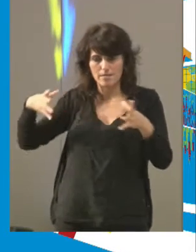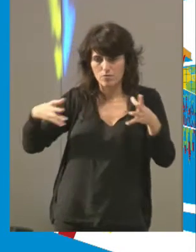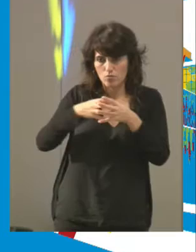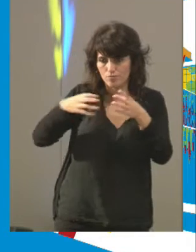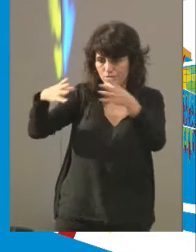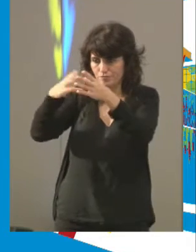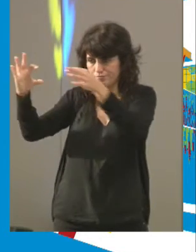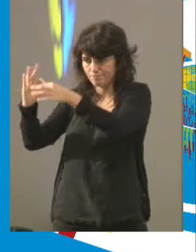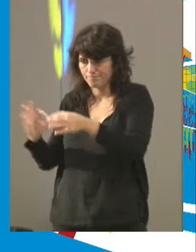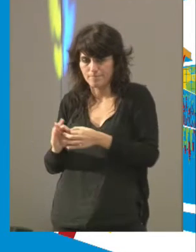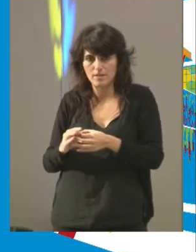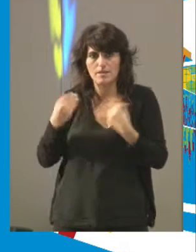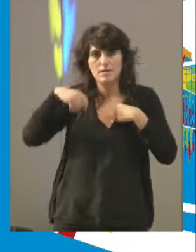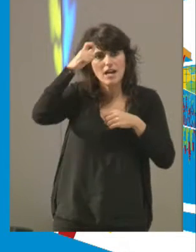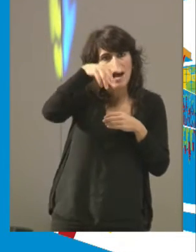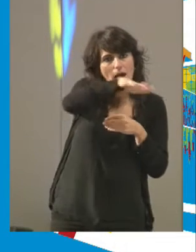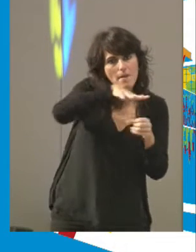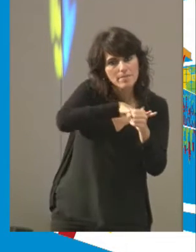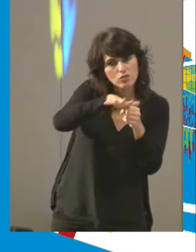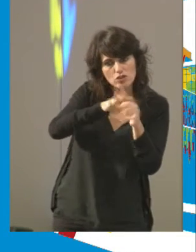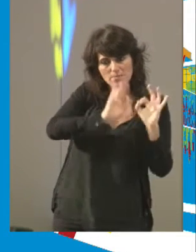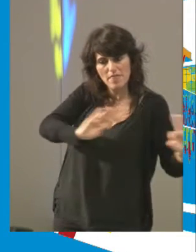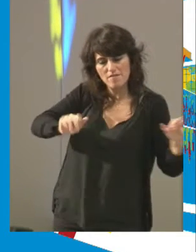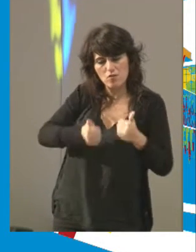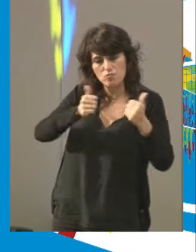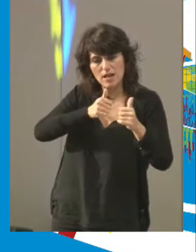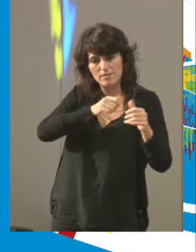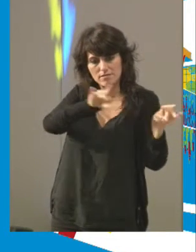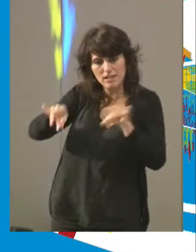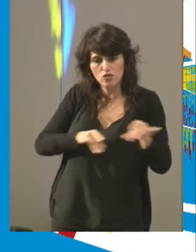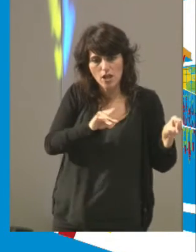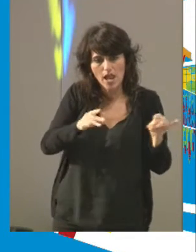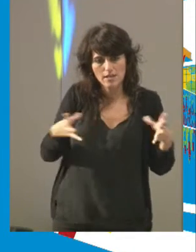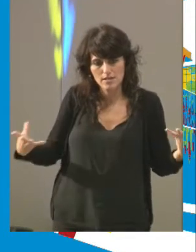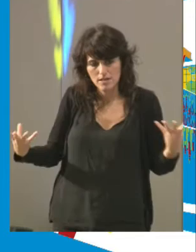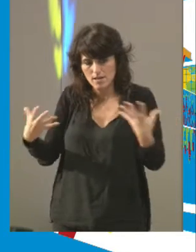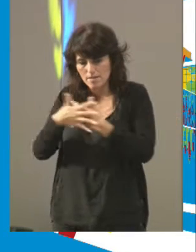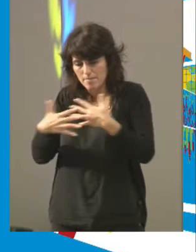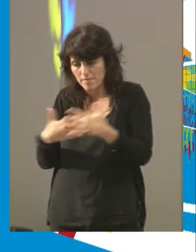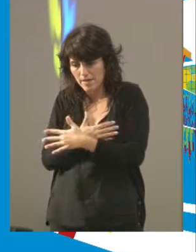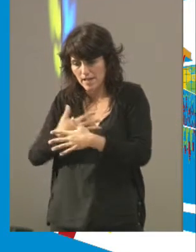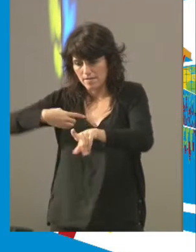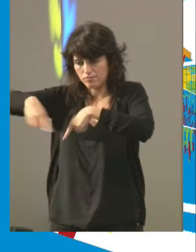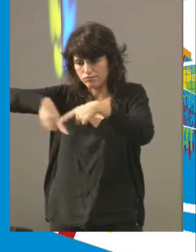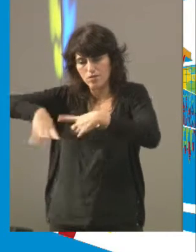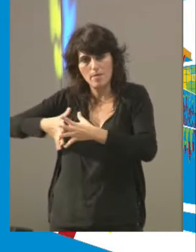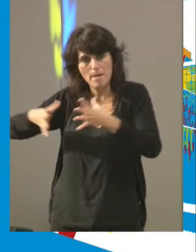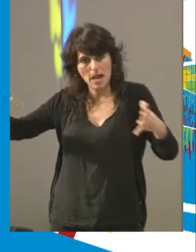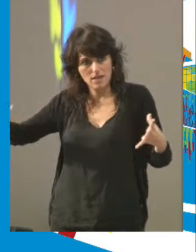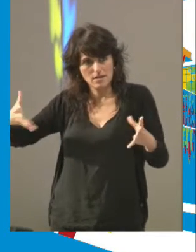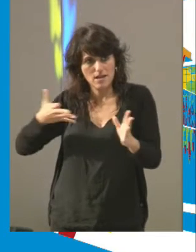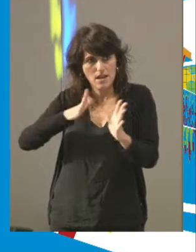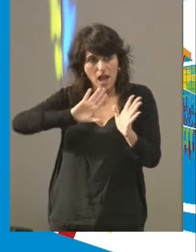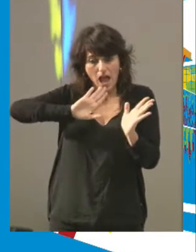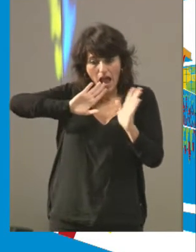que los ámbitos más concretos, más específicos, de mayor precisión territorial, los combinábamos también con aquellos de mayor movilidad, de manera que al final